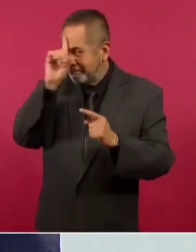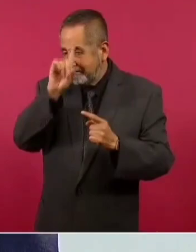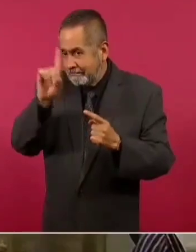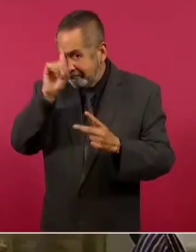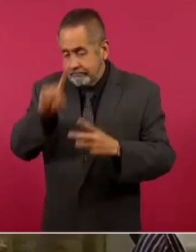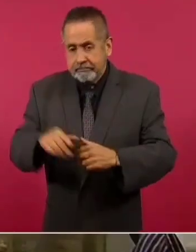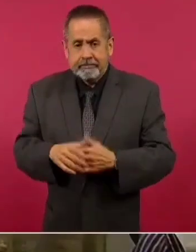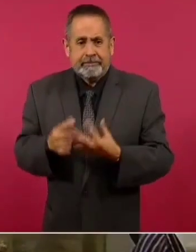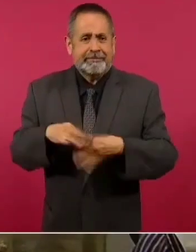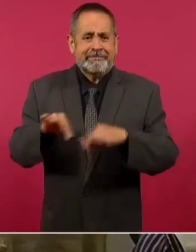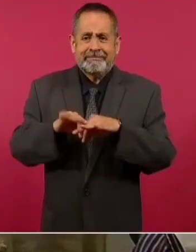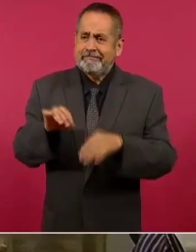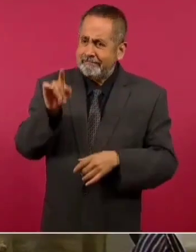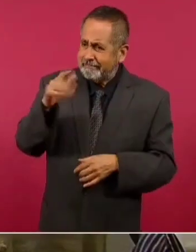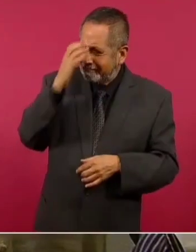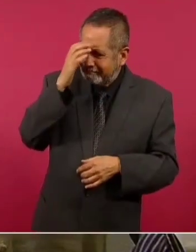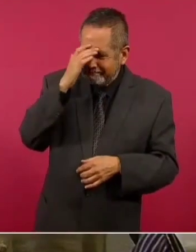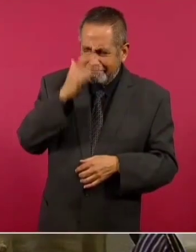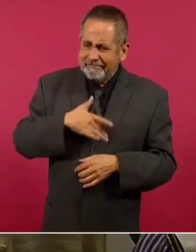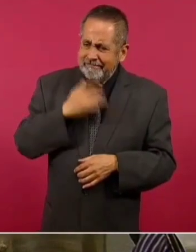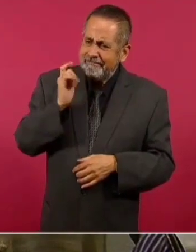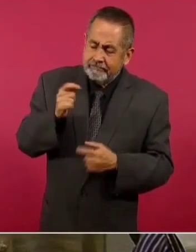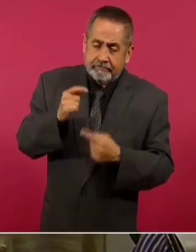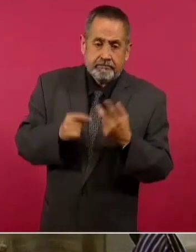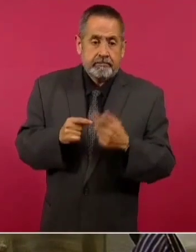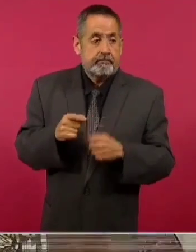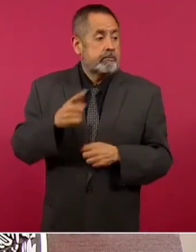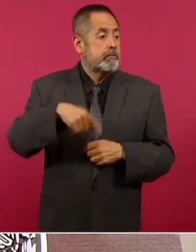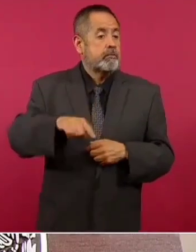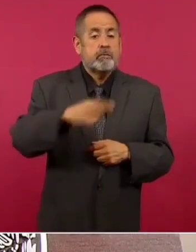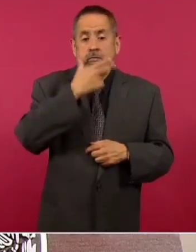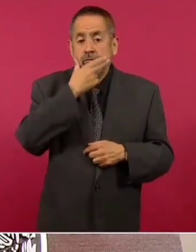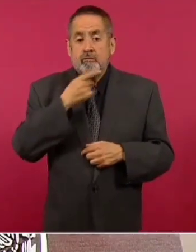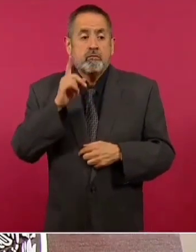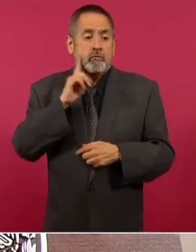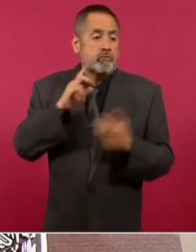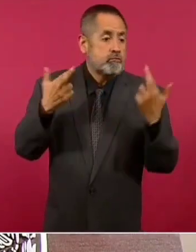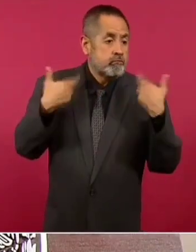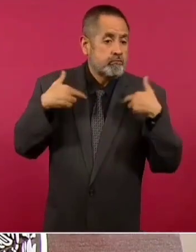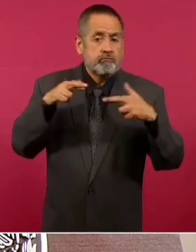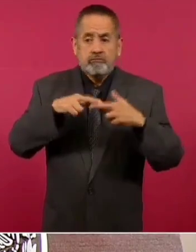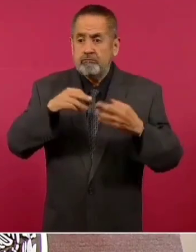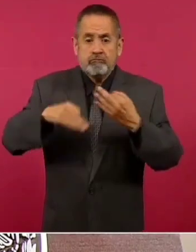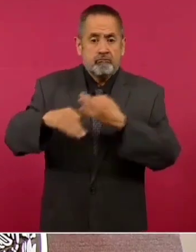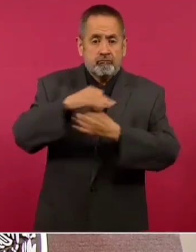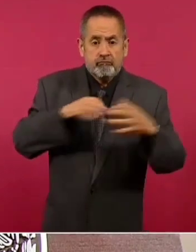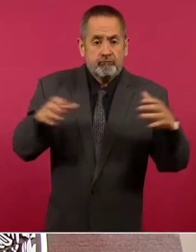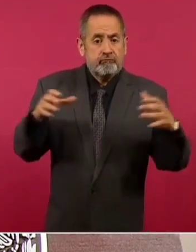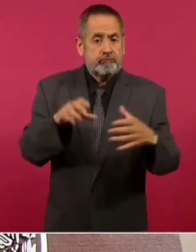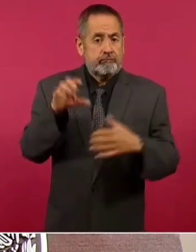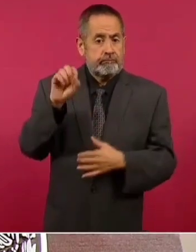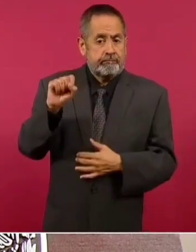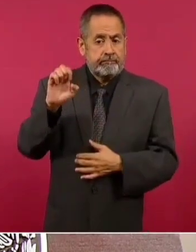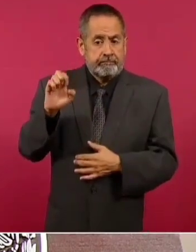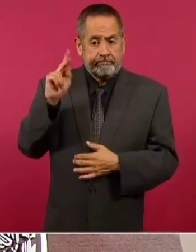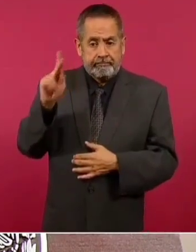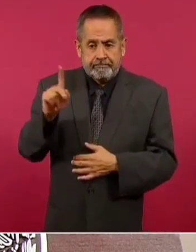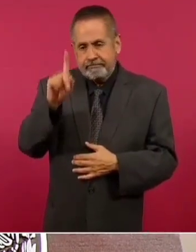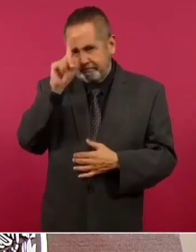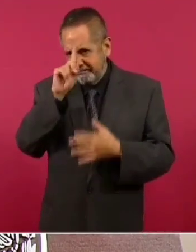Sensibilización sobre el problema, dirigido a maestras, maestros, a todo el equipo del sistema educativo